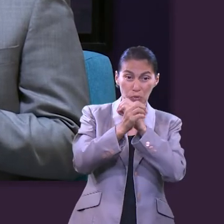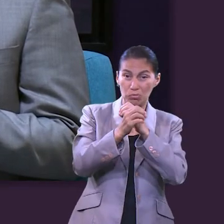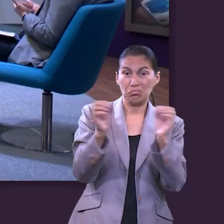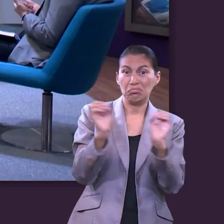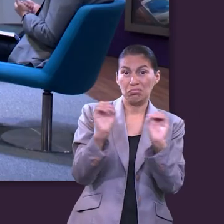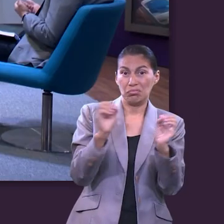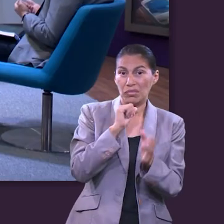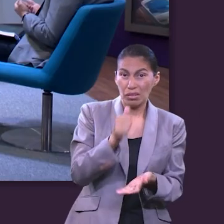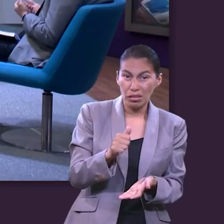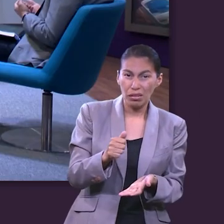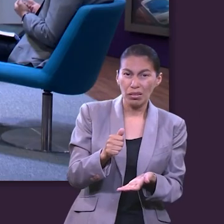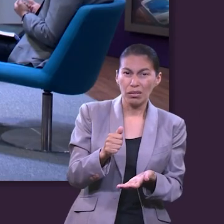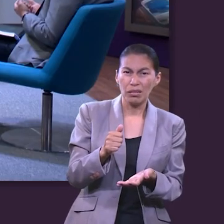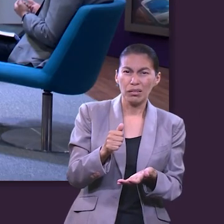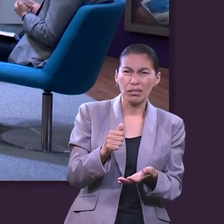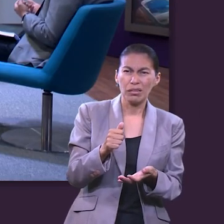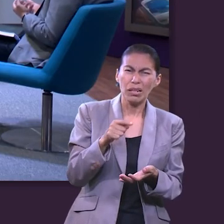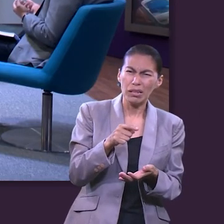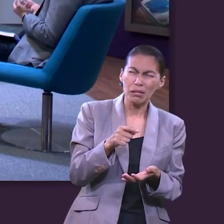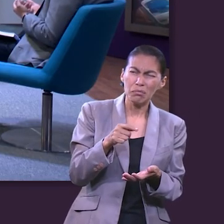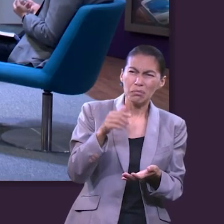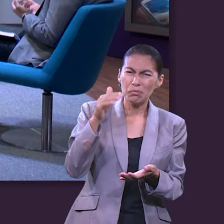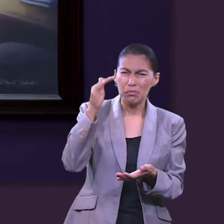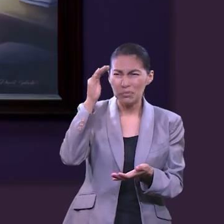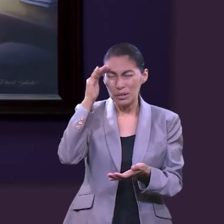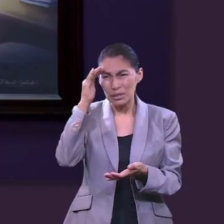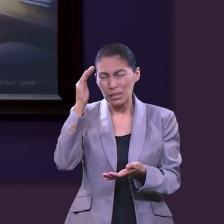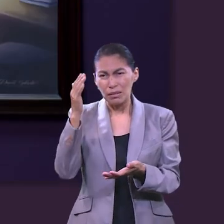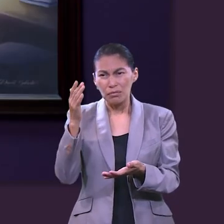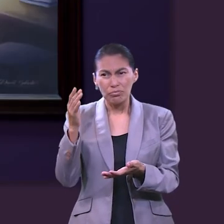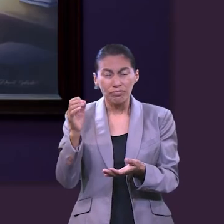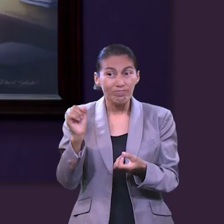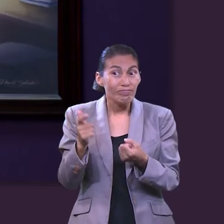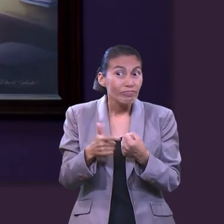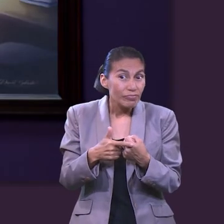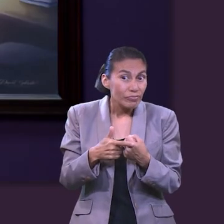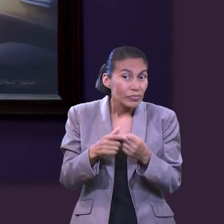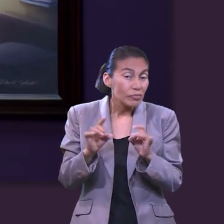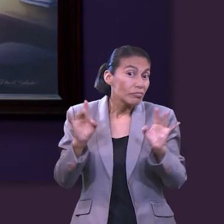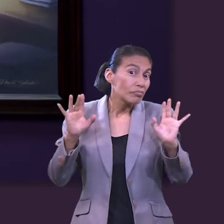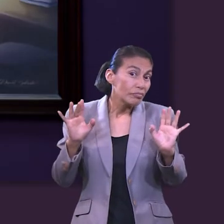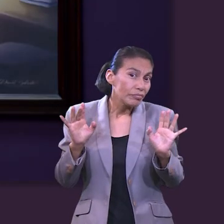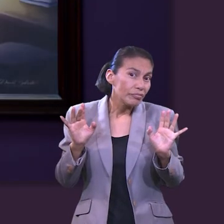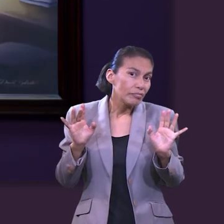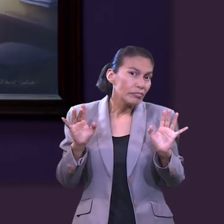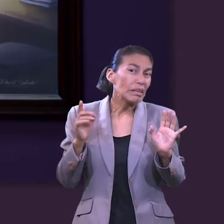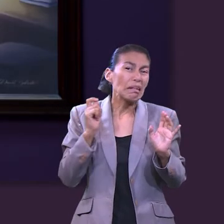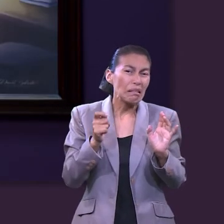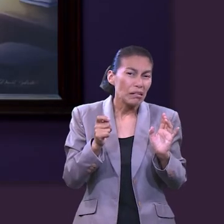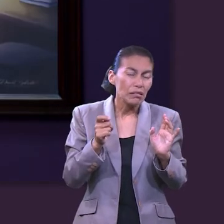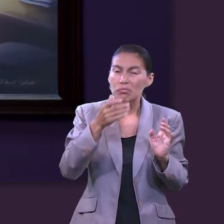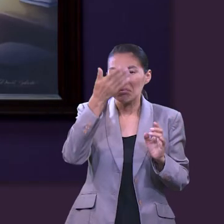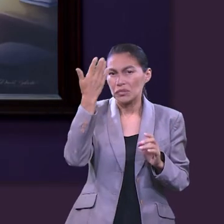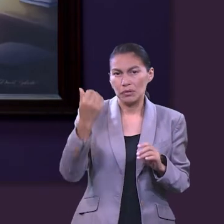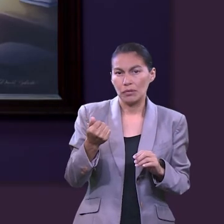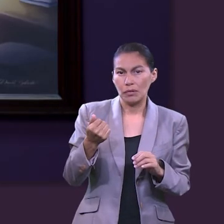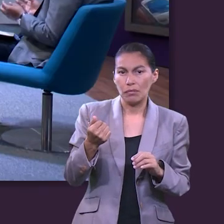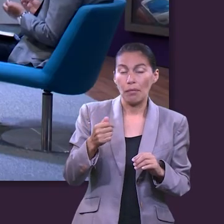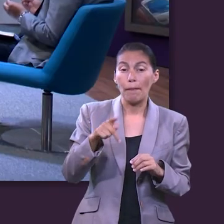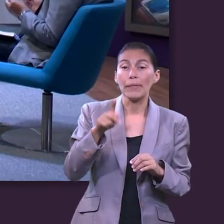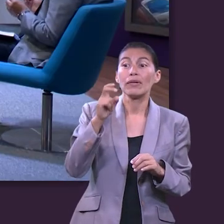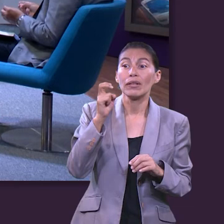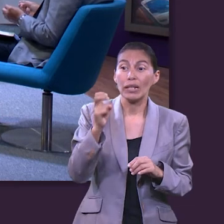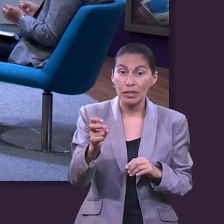antes y saber que algo iba a suceder, ¿qué iba a suceder? Tal vez no lo sabían, pero